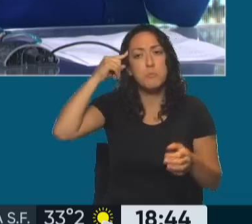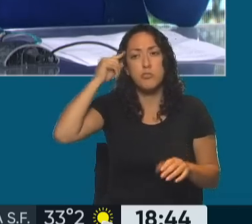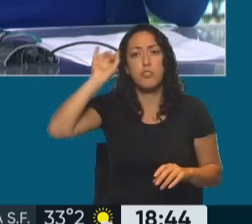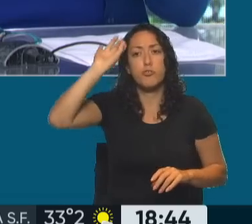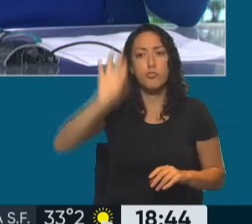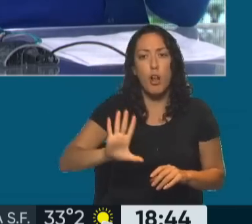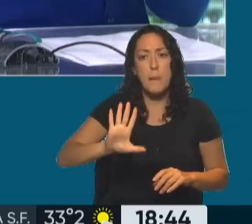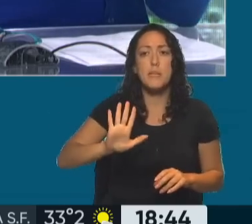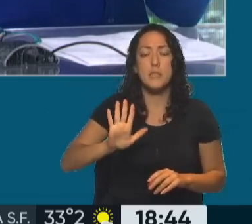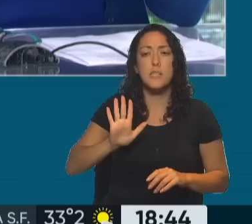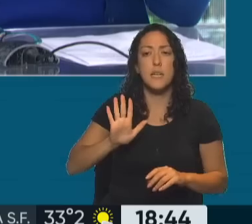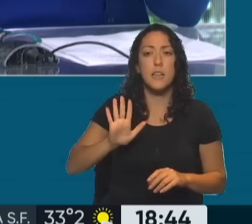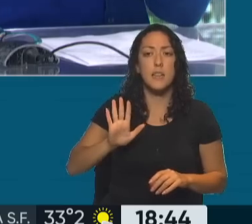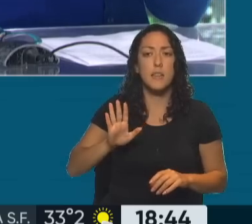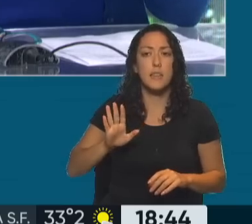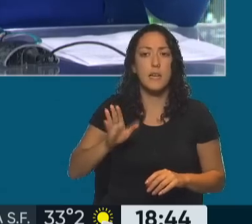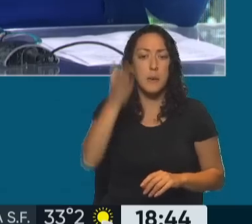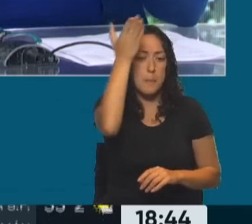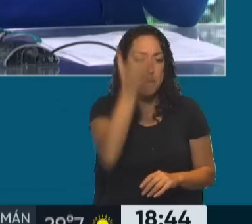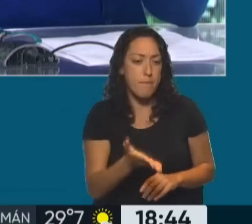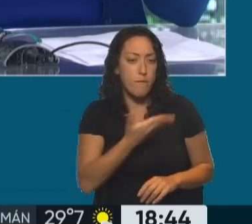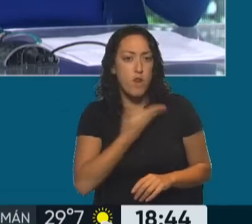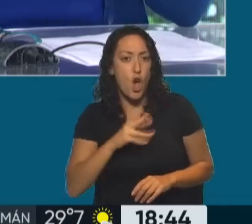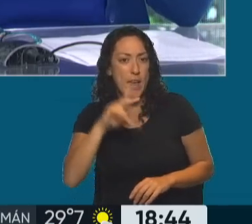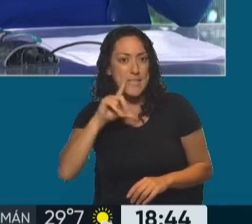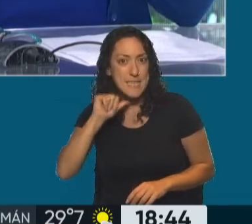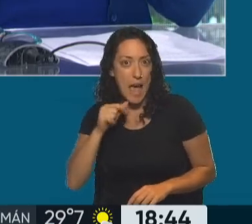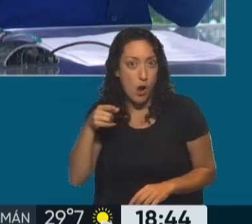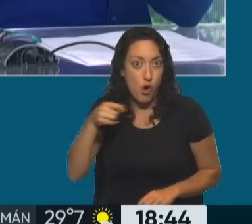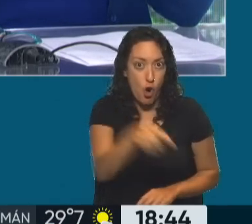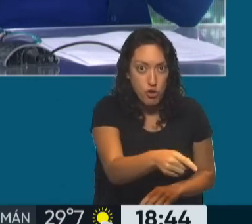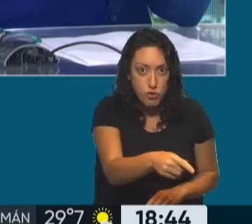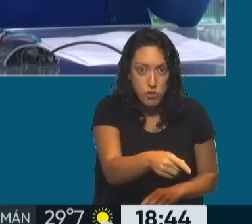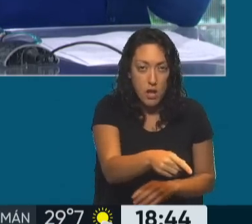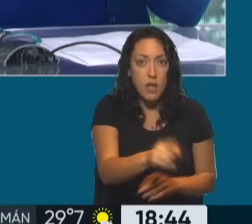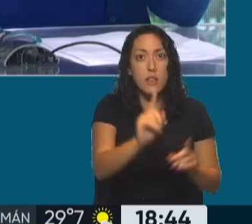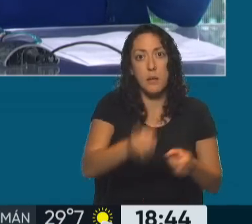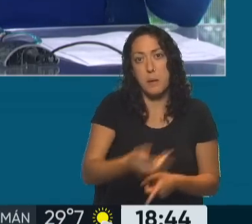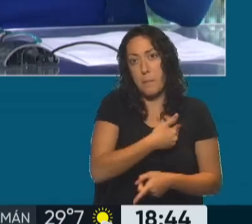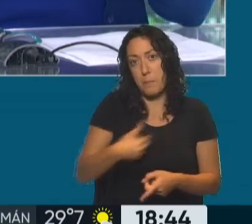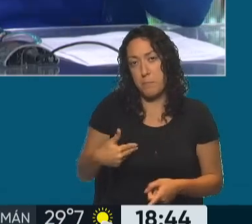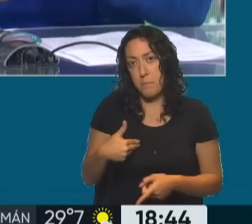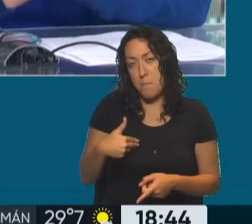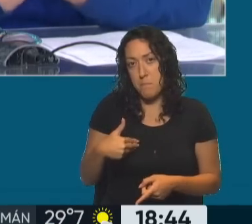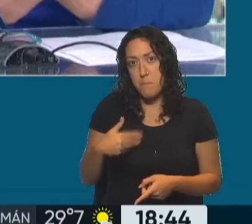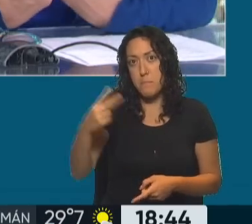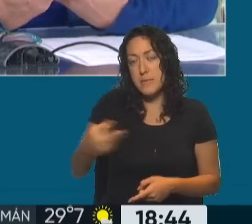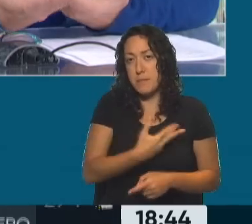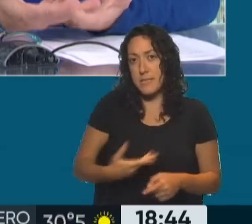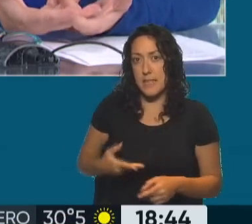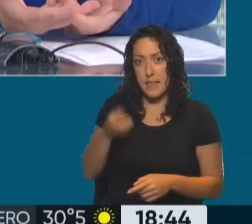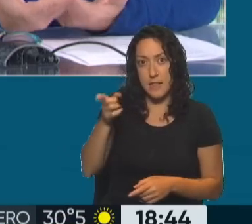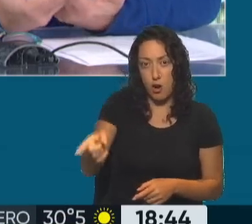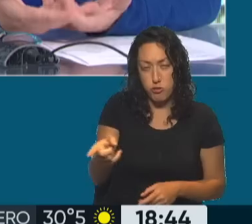solamente va en contra de la integridad de Florencia Kirchner y en contra de su madre, la vicepresidenta, sino también en contra de